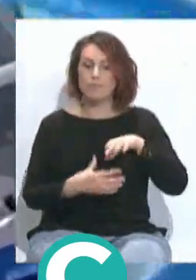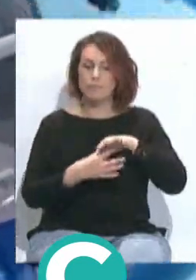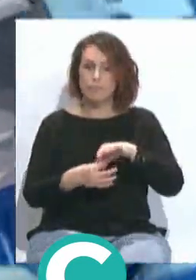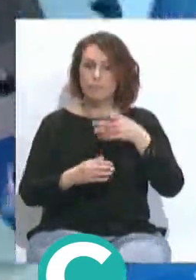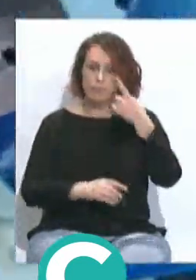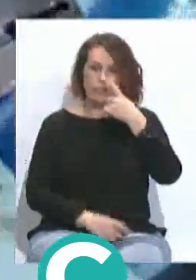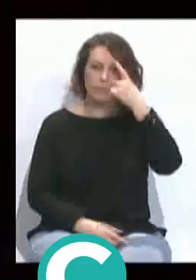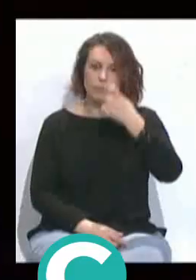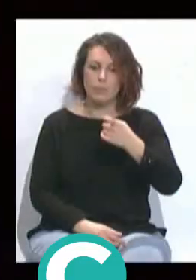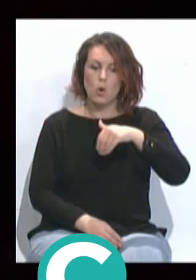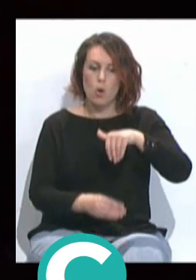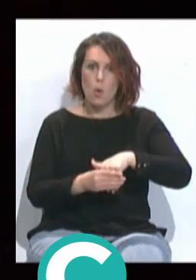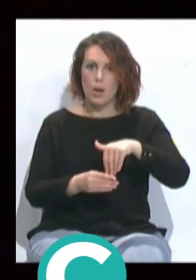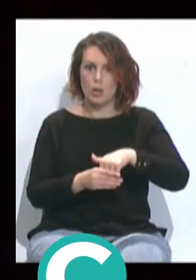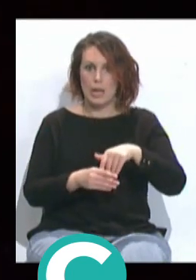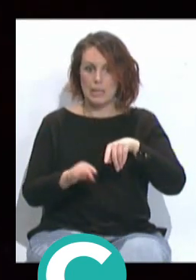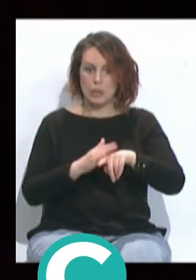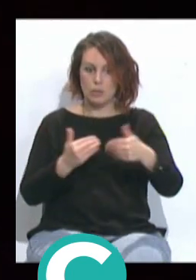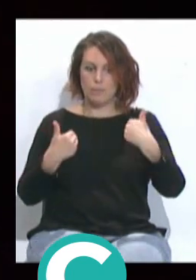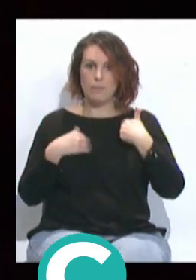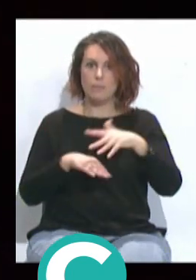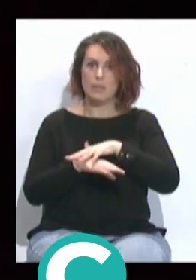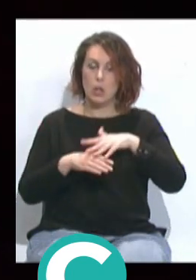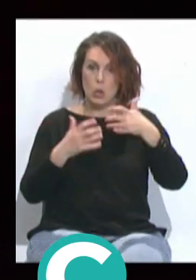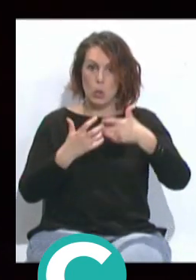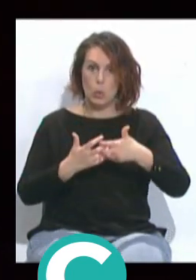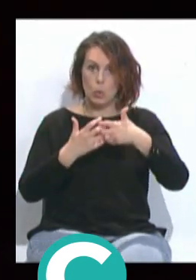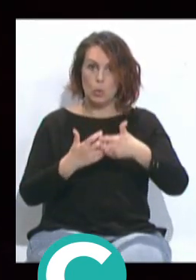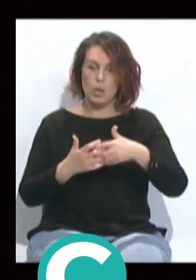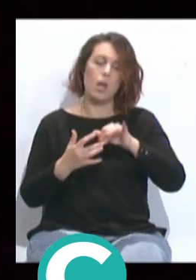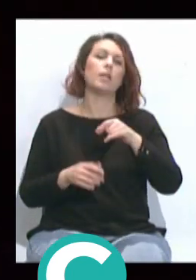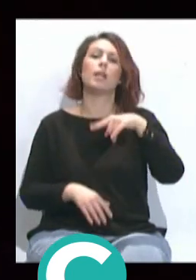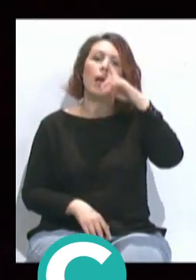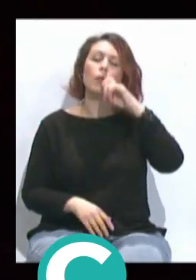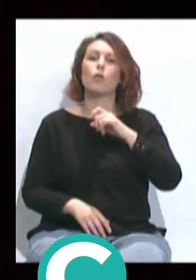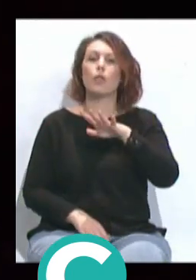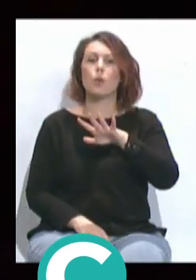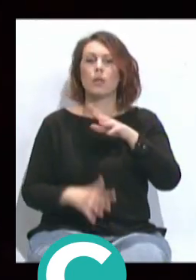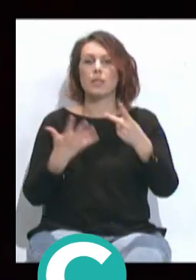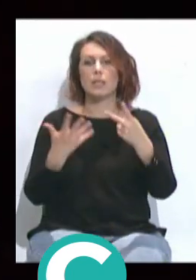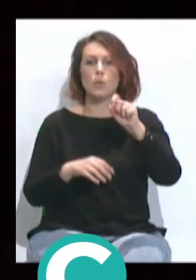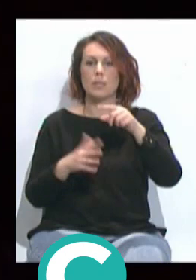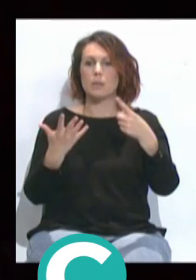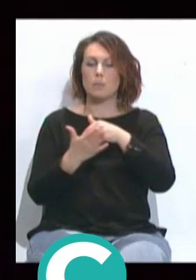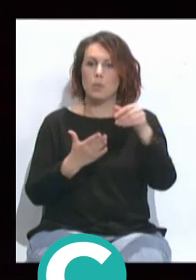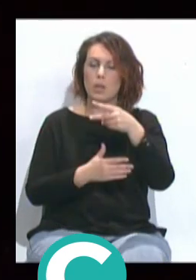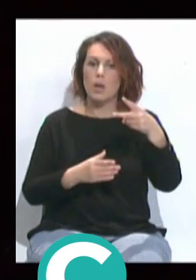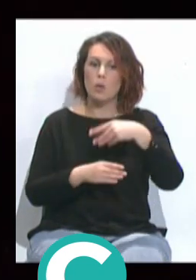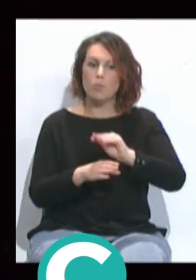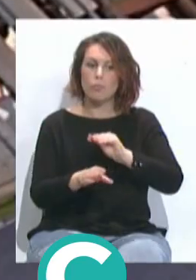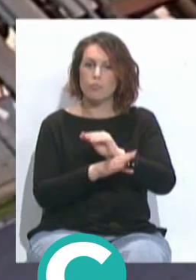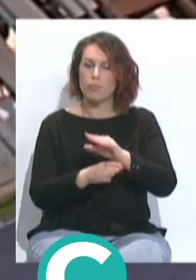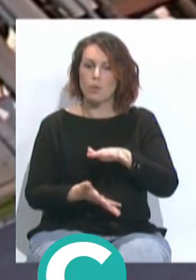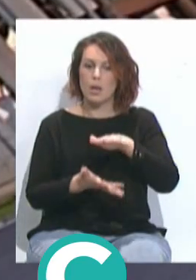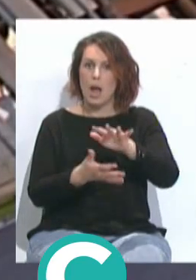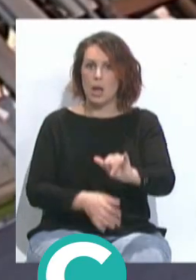se ha recordado que la convocatoria que gestiona el Ministerio de Industria cuenta para este año con 57,6 millones de euros en subvenciones.